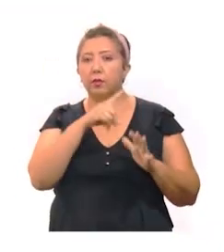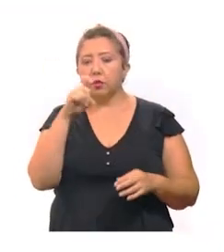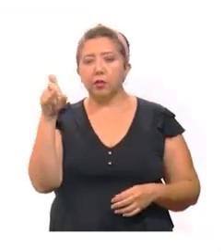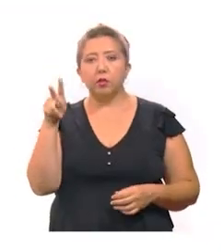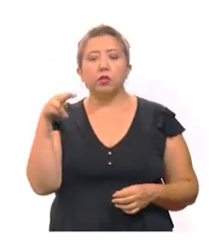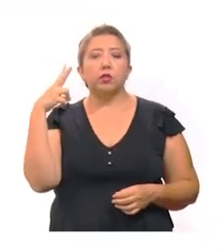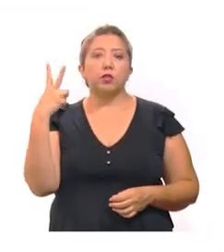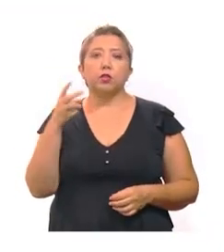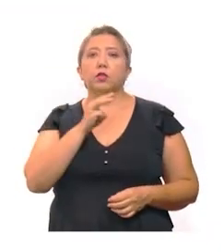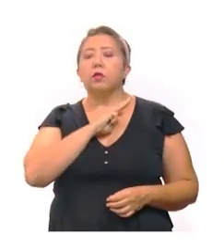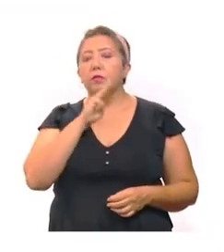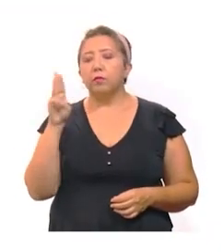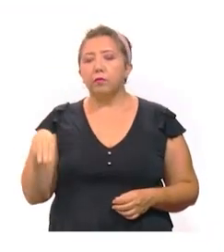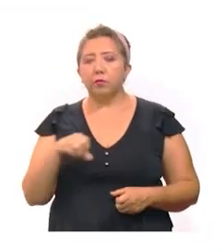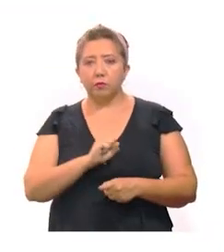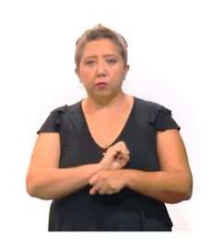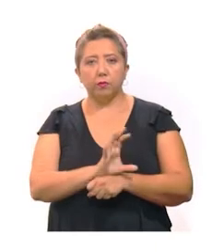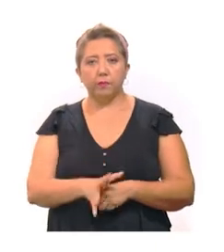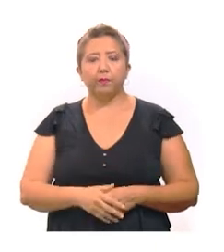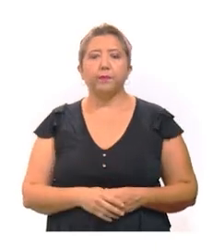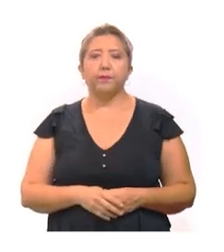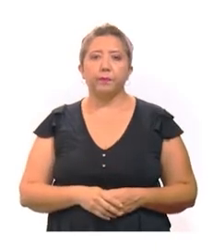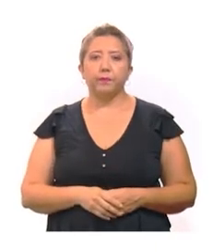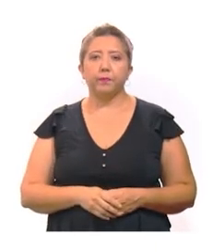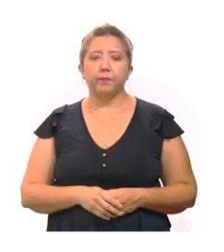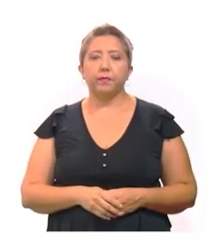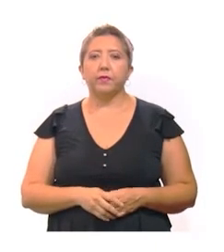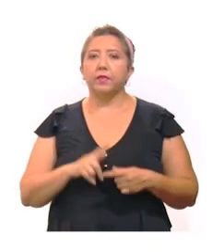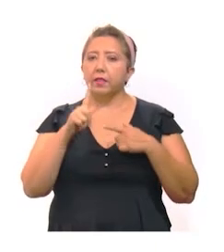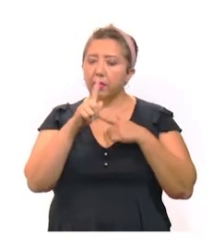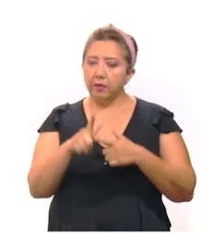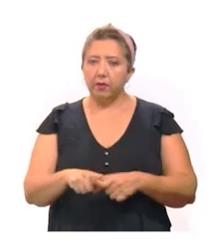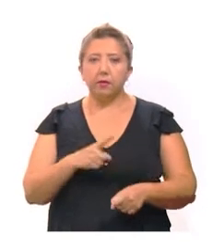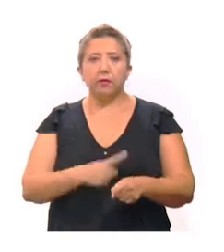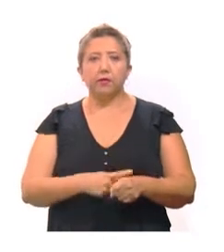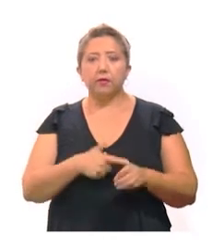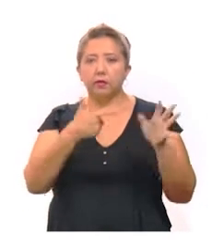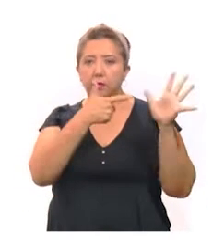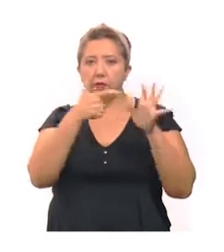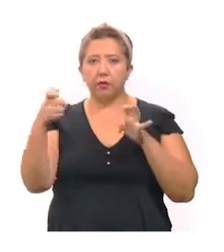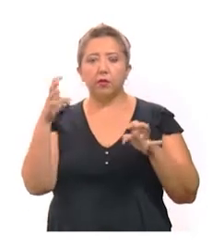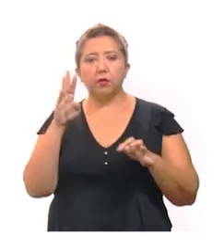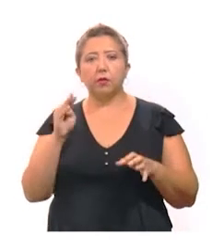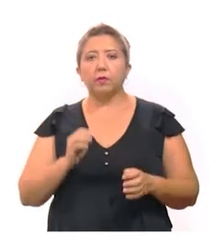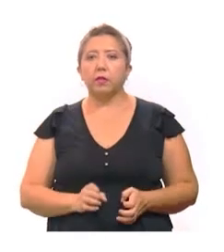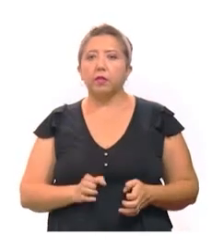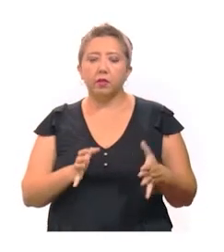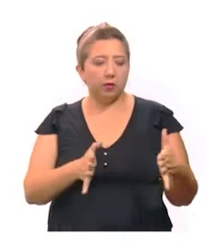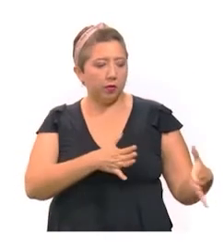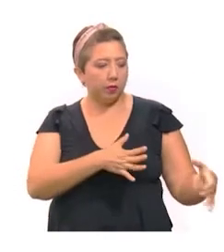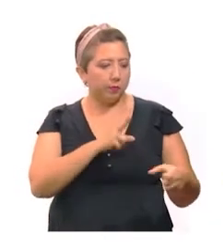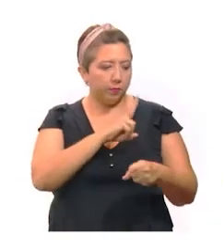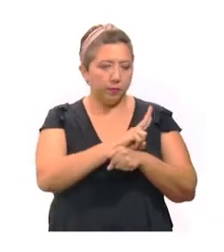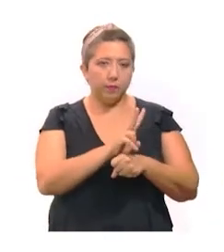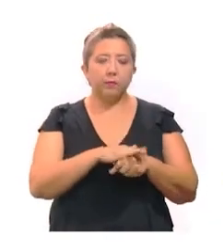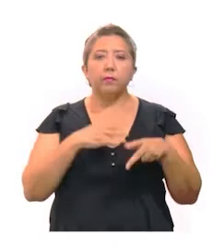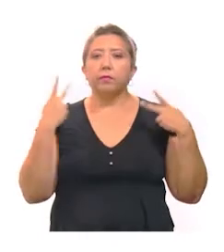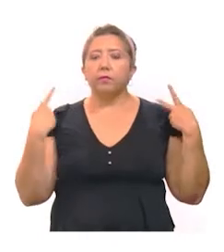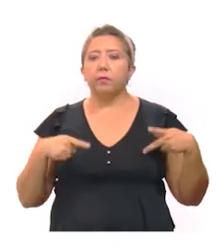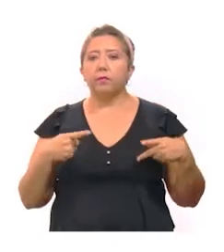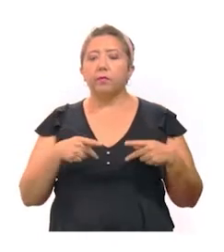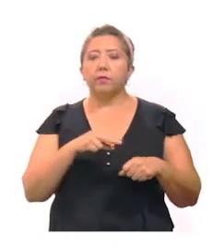las personas fallecidas a causa del coronavirus. De los casos activos, 790 están estables, aislados y